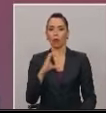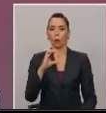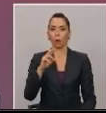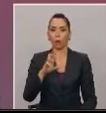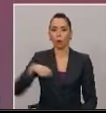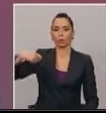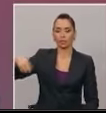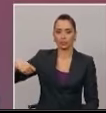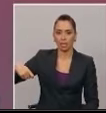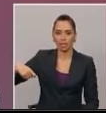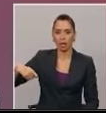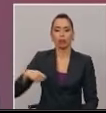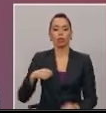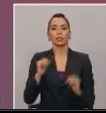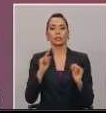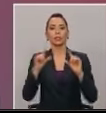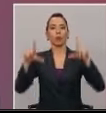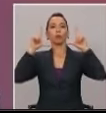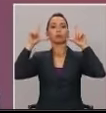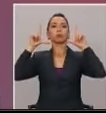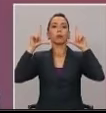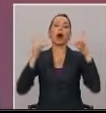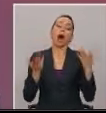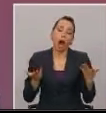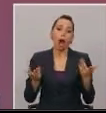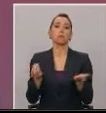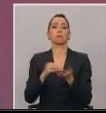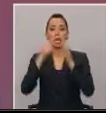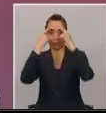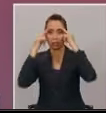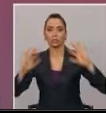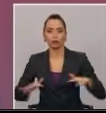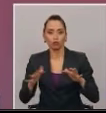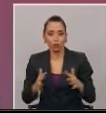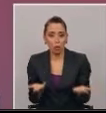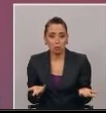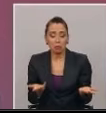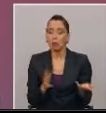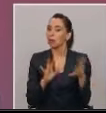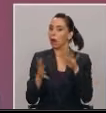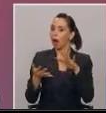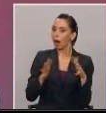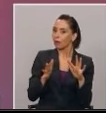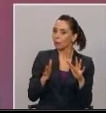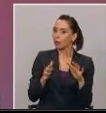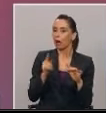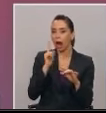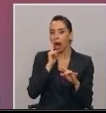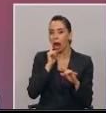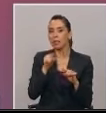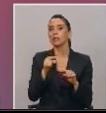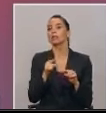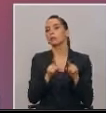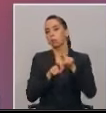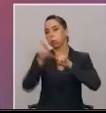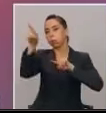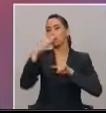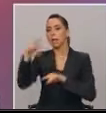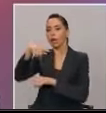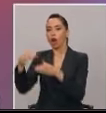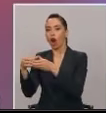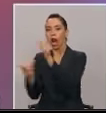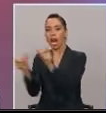senadores. Si no hemos tenido la luminosidad, habrá que hacer más esfuerzo, pero probablemente tenemos hoy día lejos los mejores equipos. Están